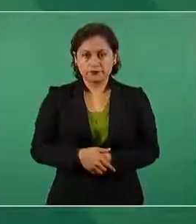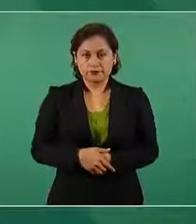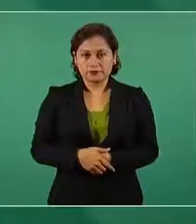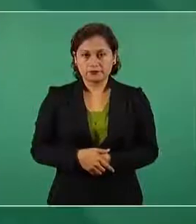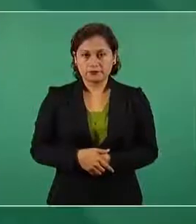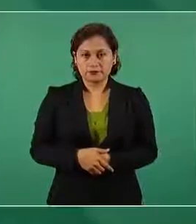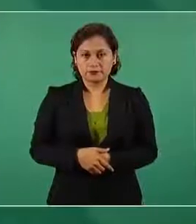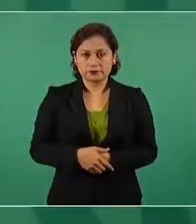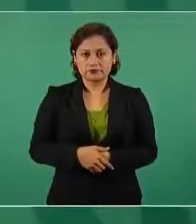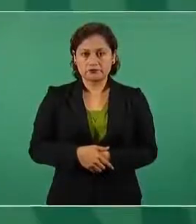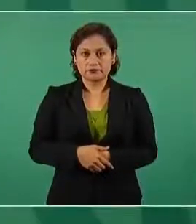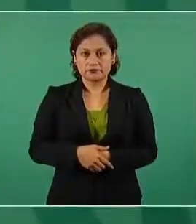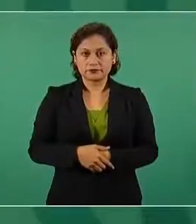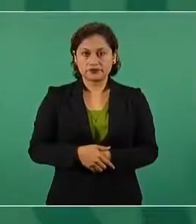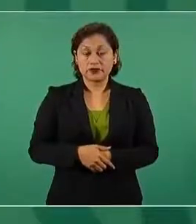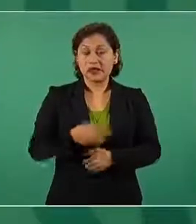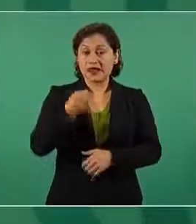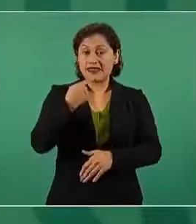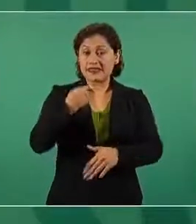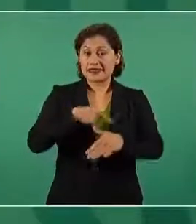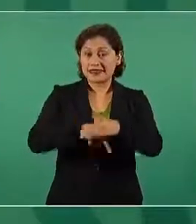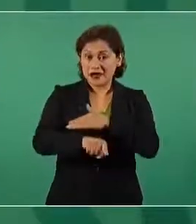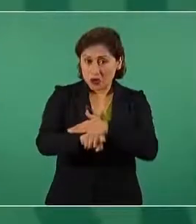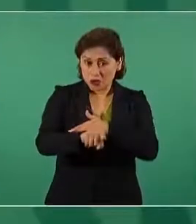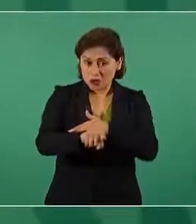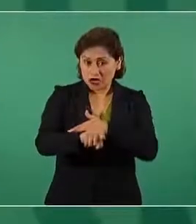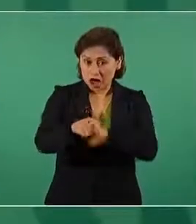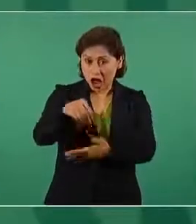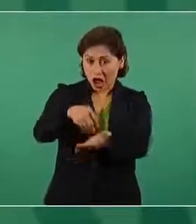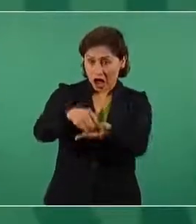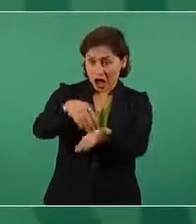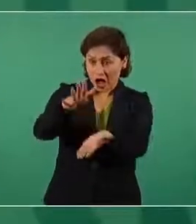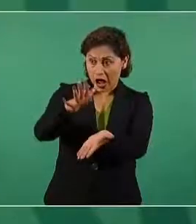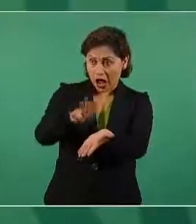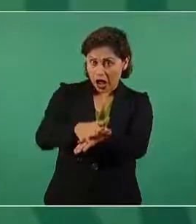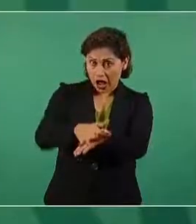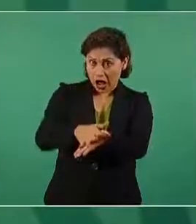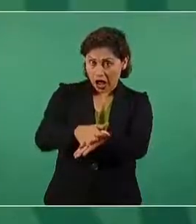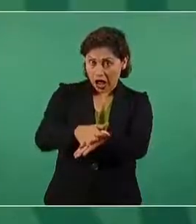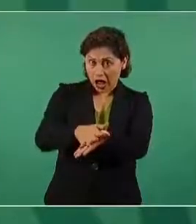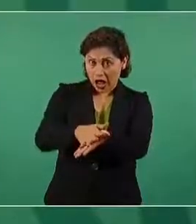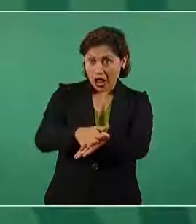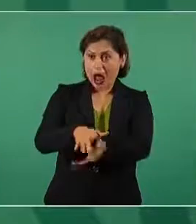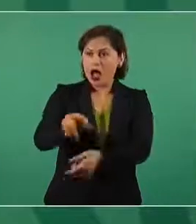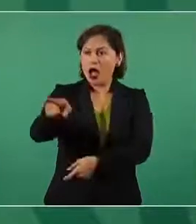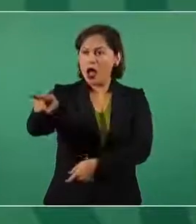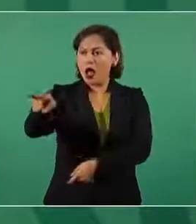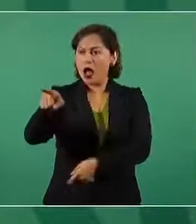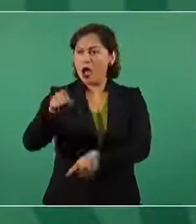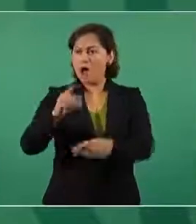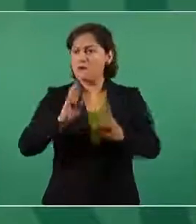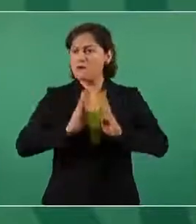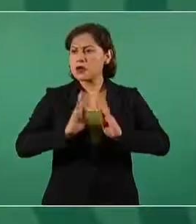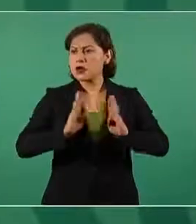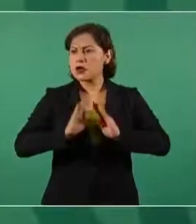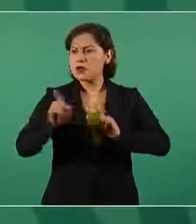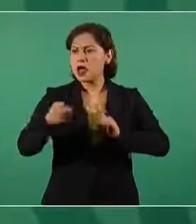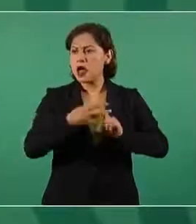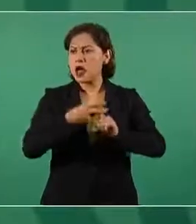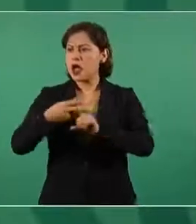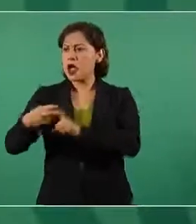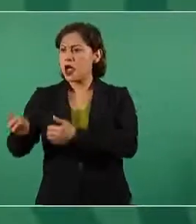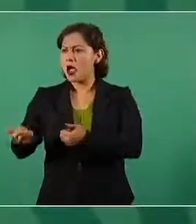ni una sola denuncia de que militares hayan entregado a migrantes a la delincuencia. Eso no